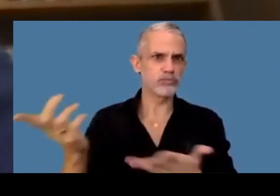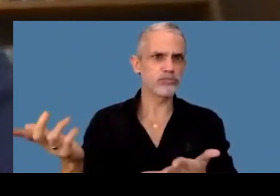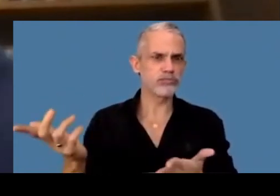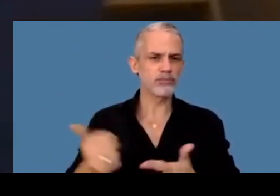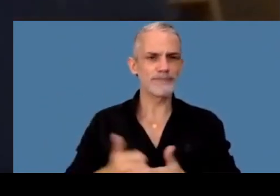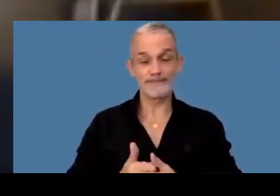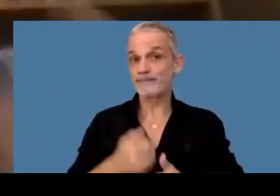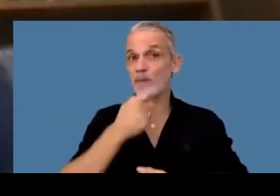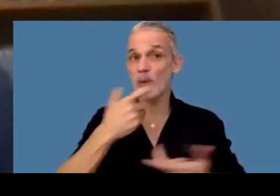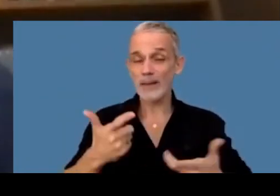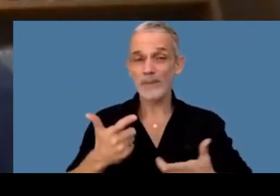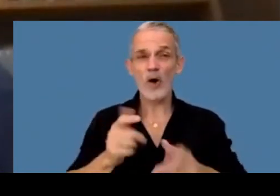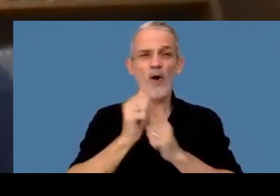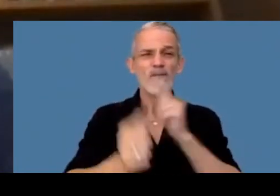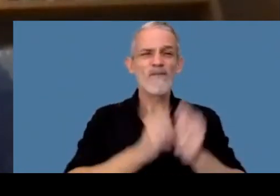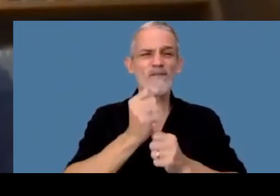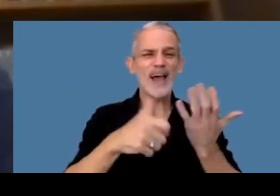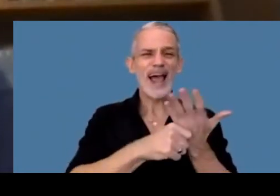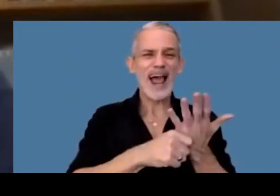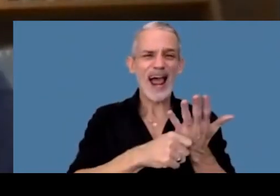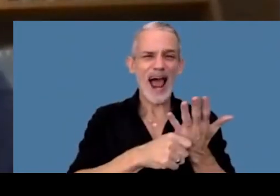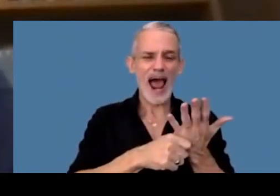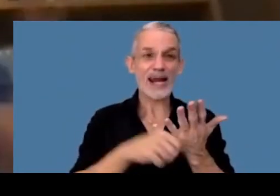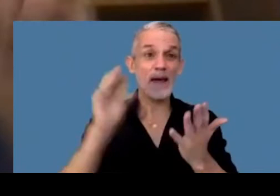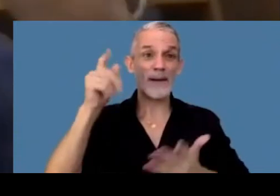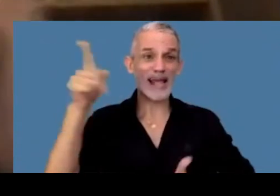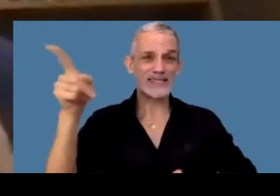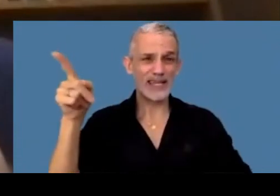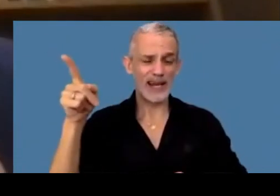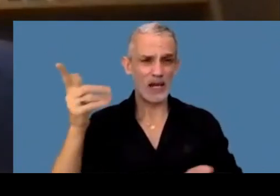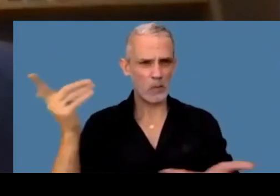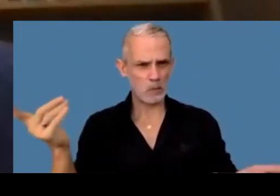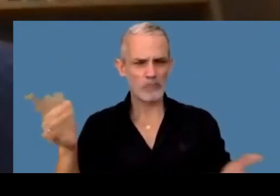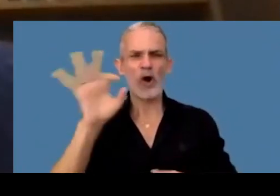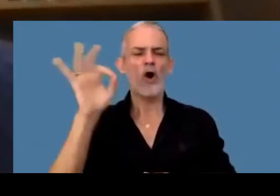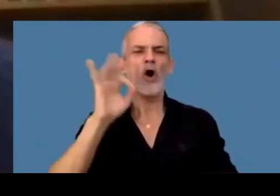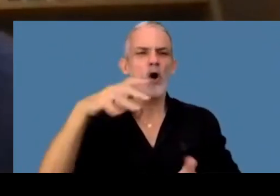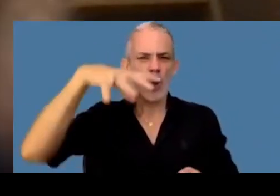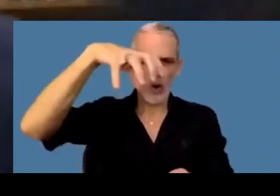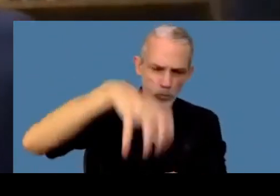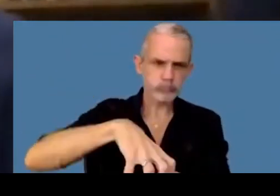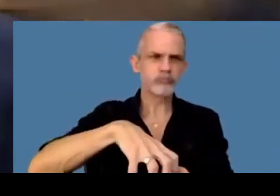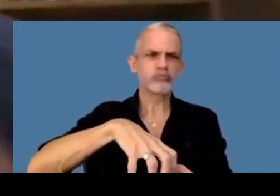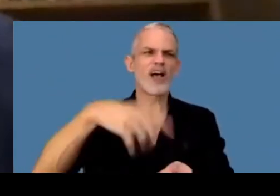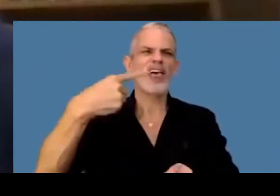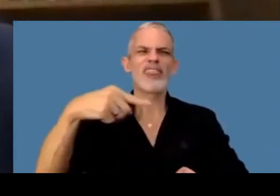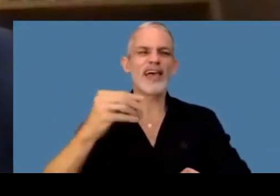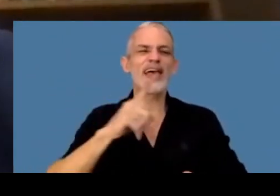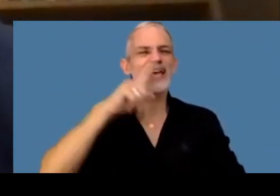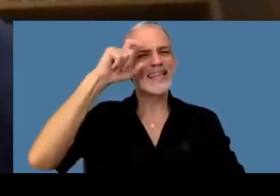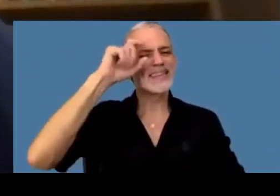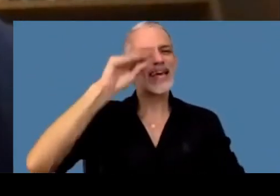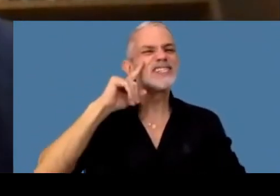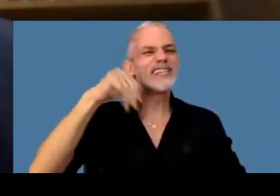Ejemplo, los frigoríficos en Brasil. O ejemplo, la planta que Techín va a abrir en